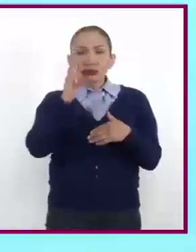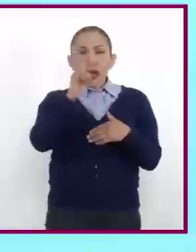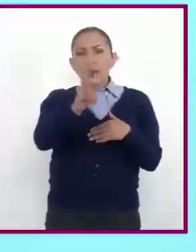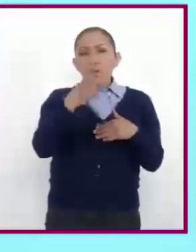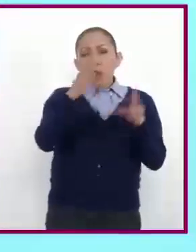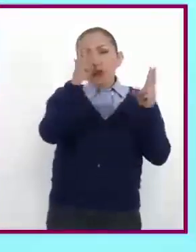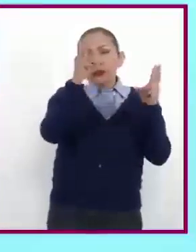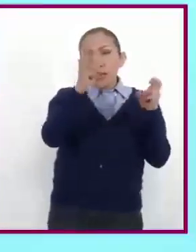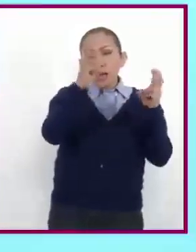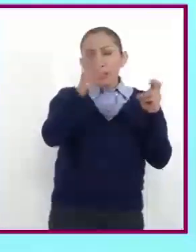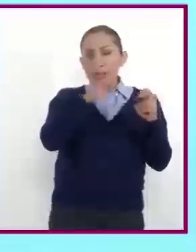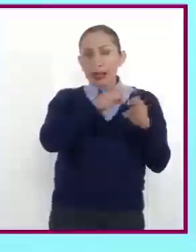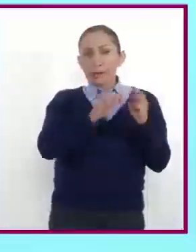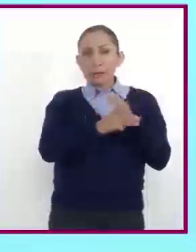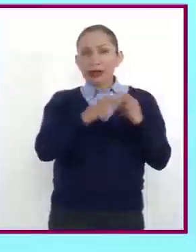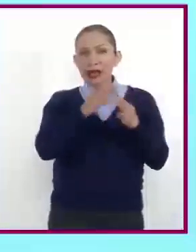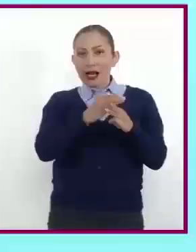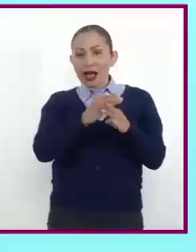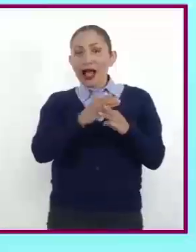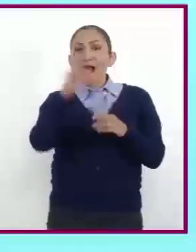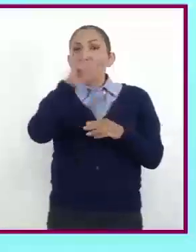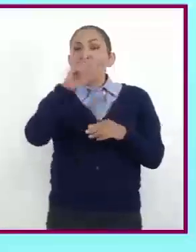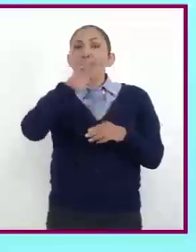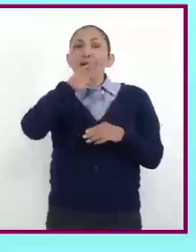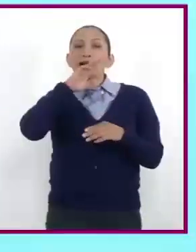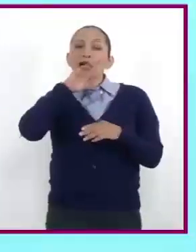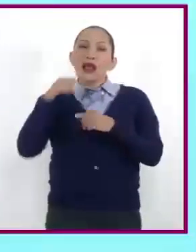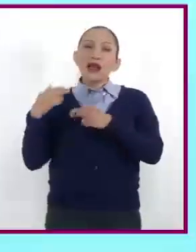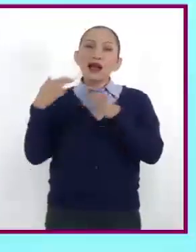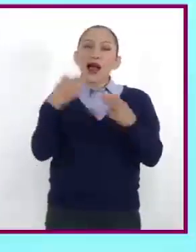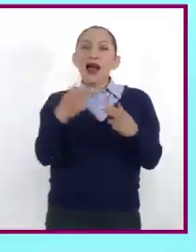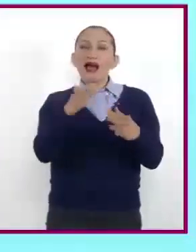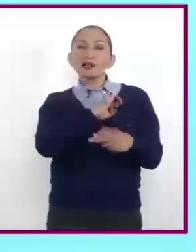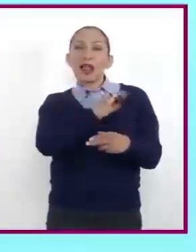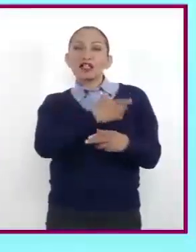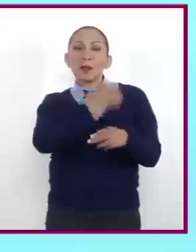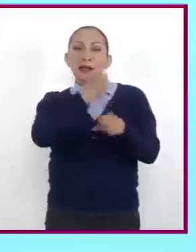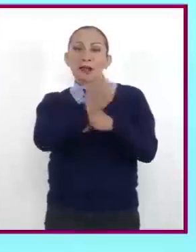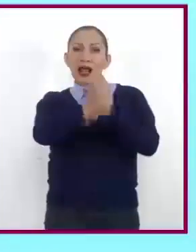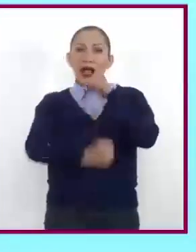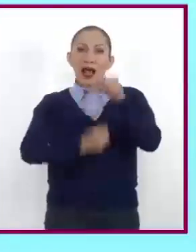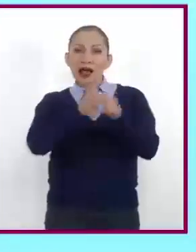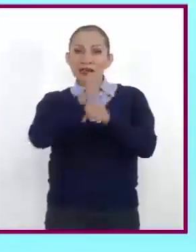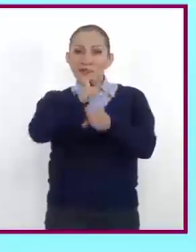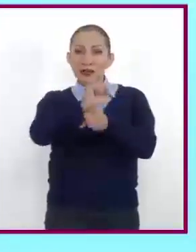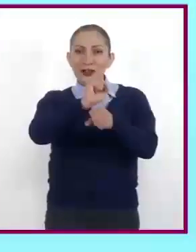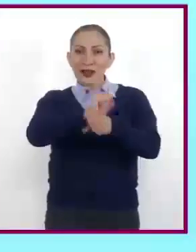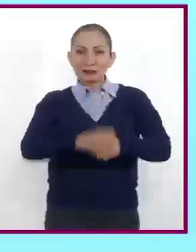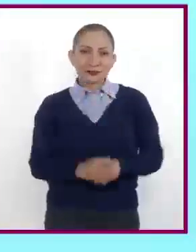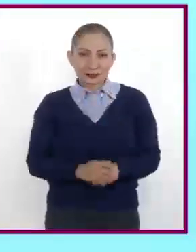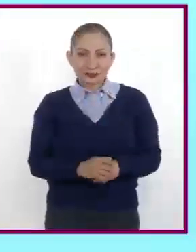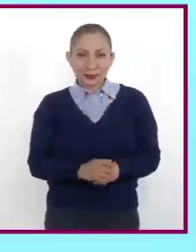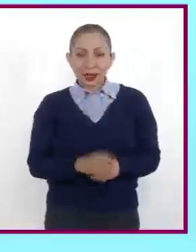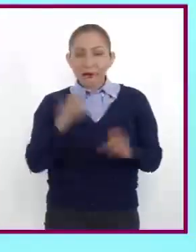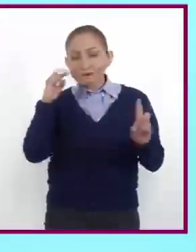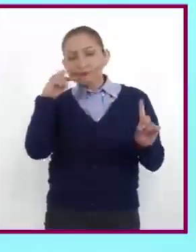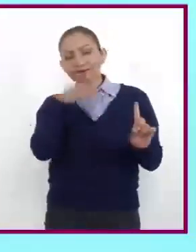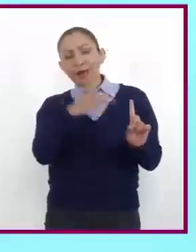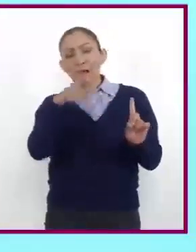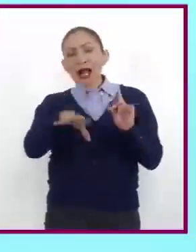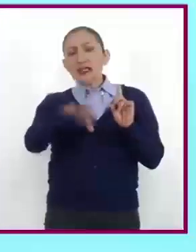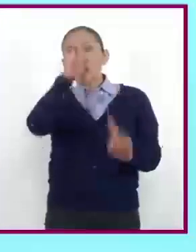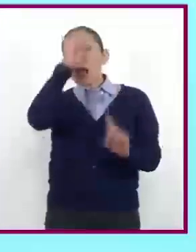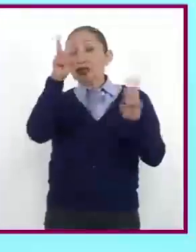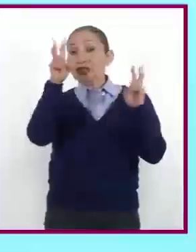repasaremos contenidos de la asignatura de Lengua Materna, Español de primer grado de secundaria, enfocados a elegir